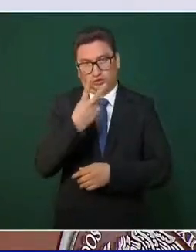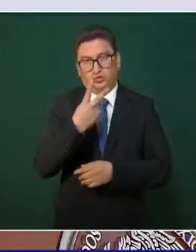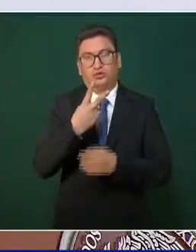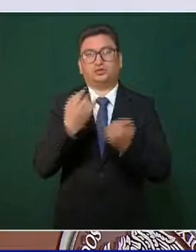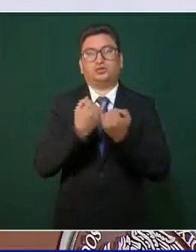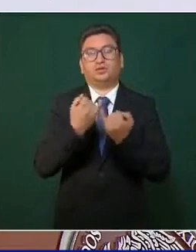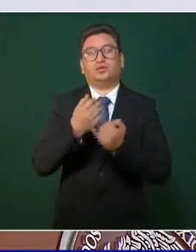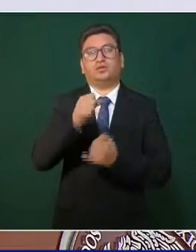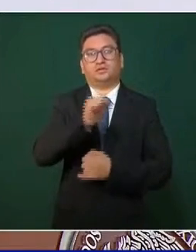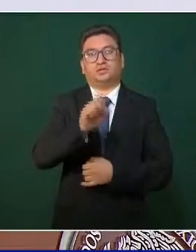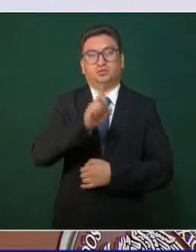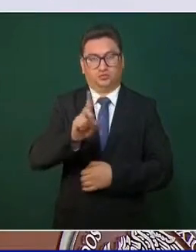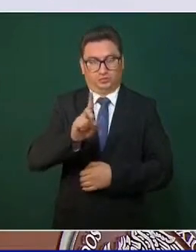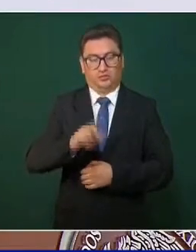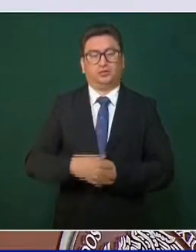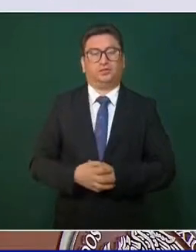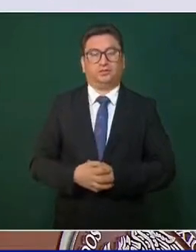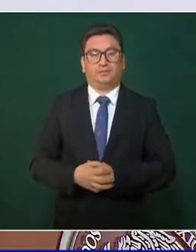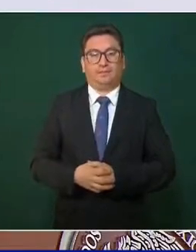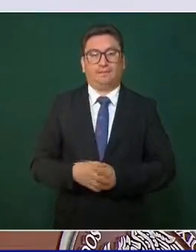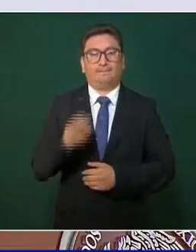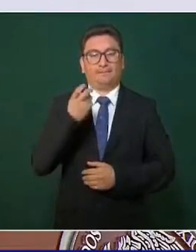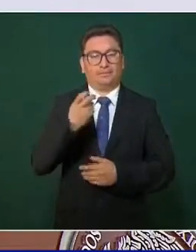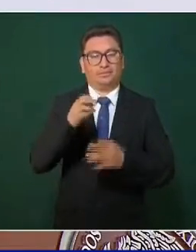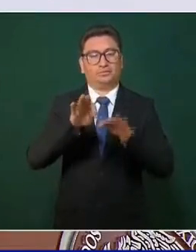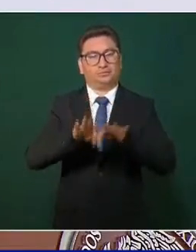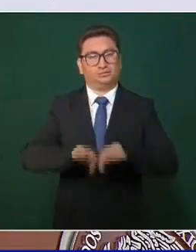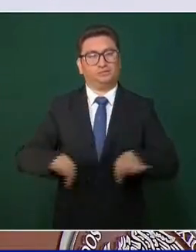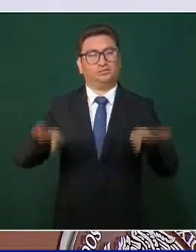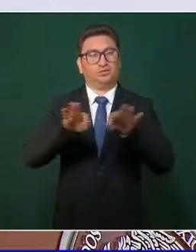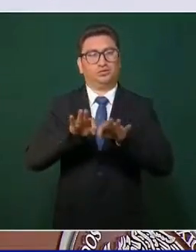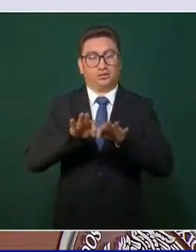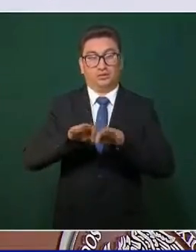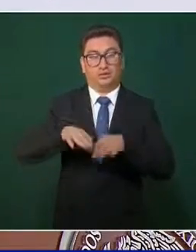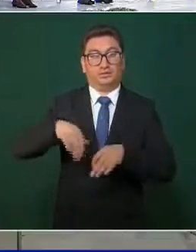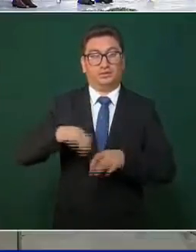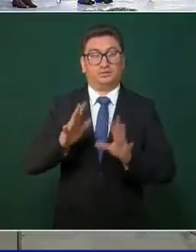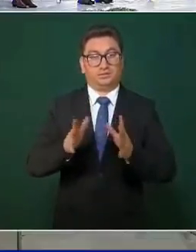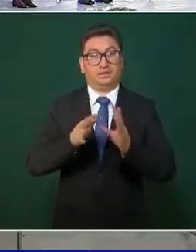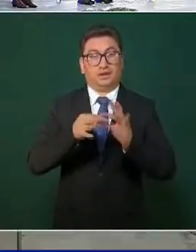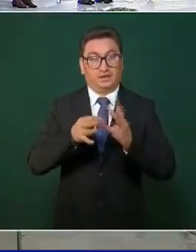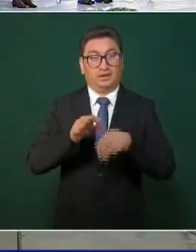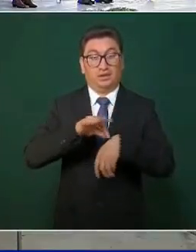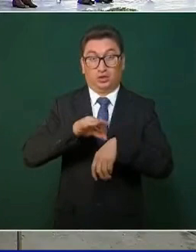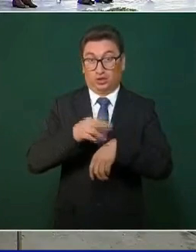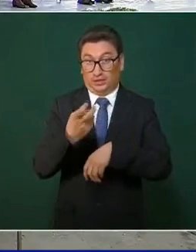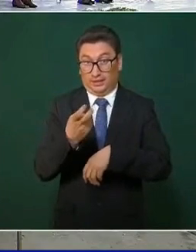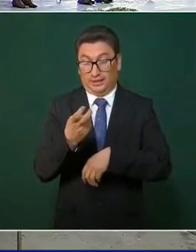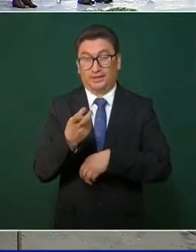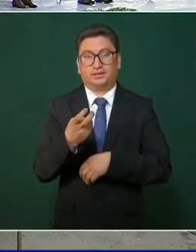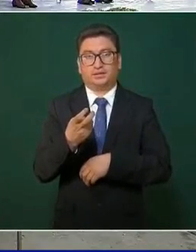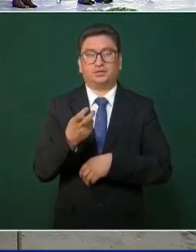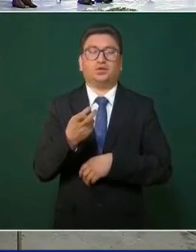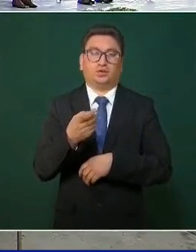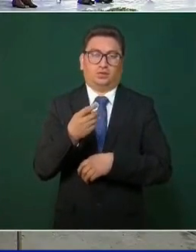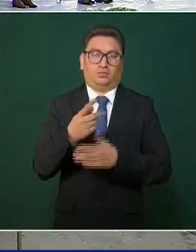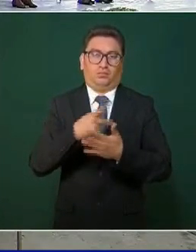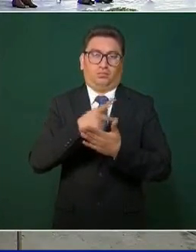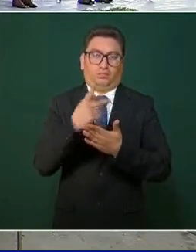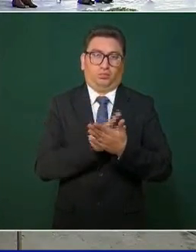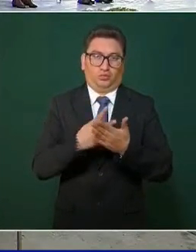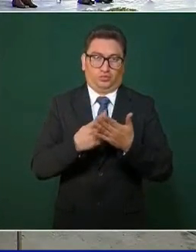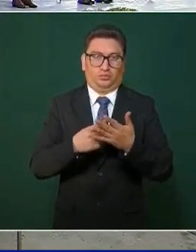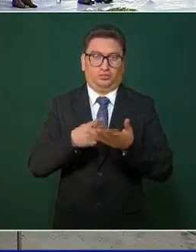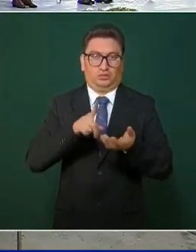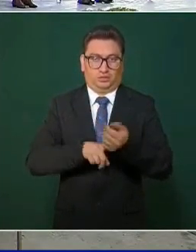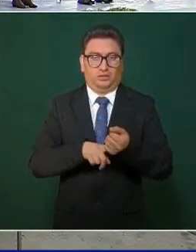el de fin de semana. Y aquí lo importante es que con lo que ya se cuenta de los médicos, uno de los elementos de este programa, y así